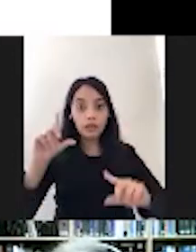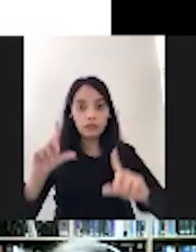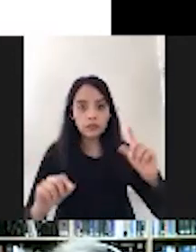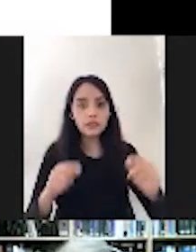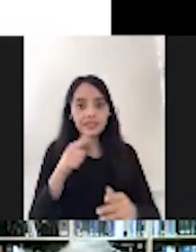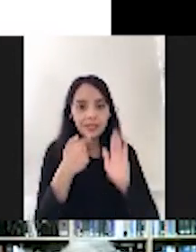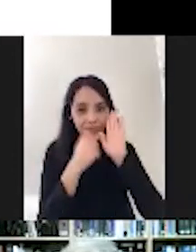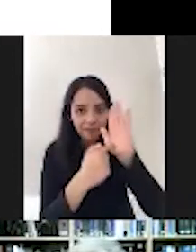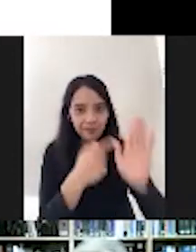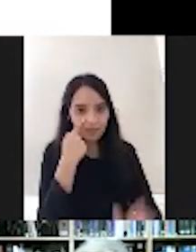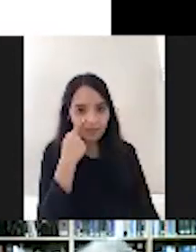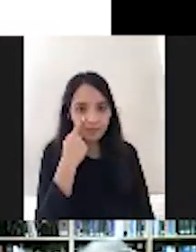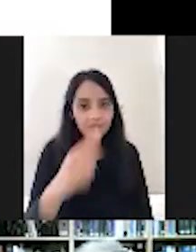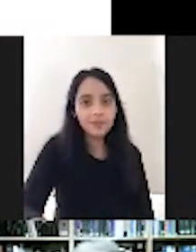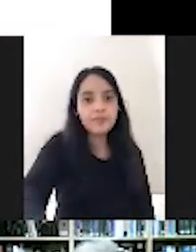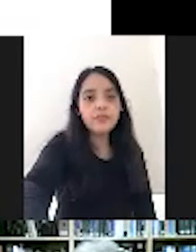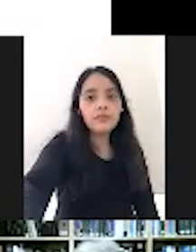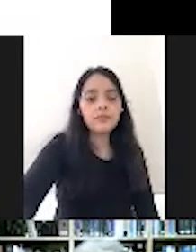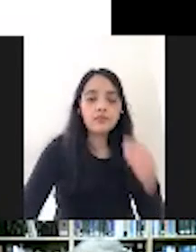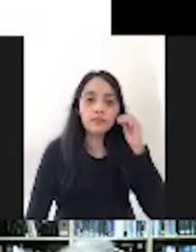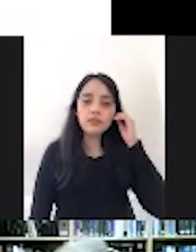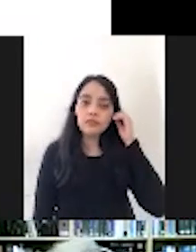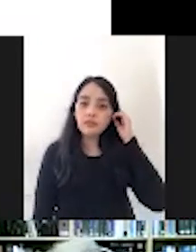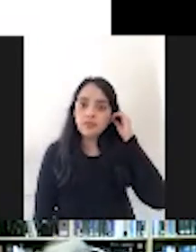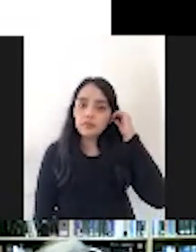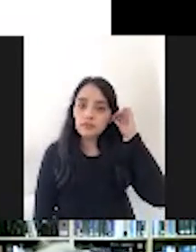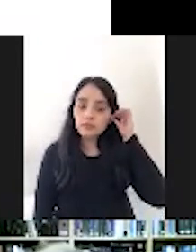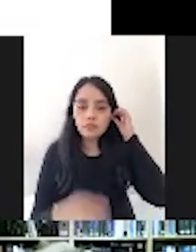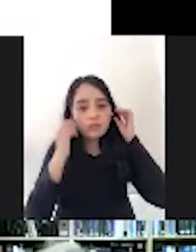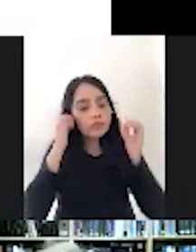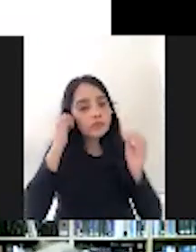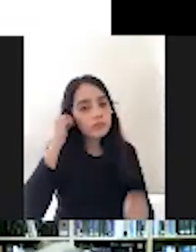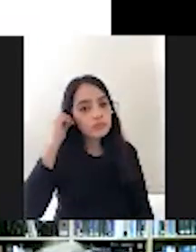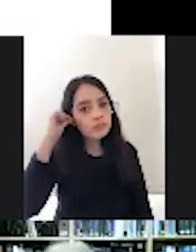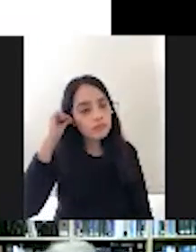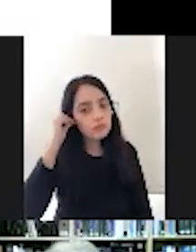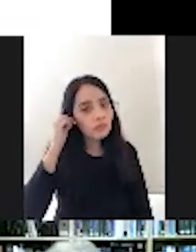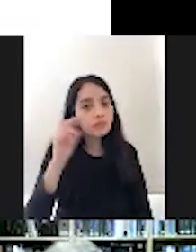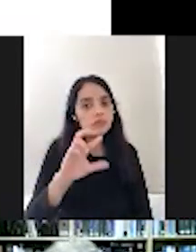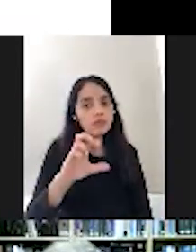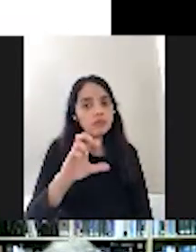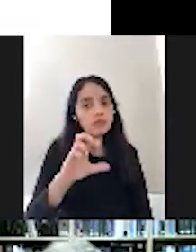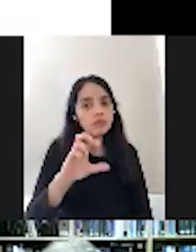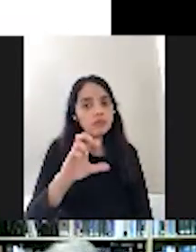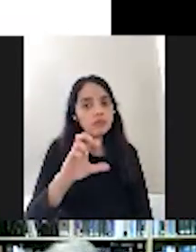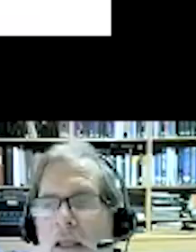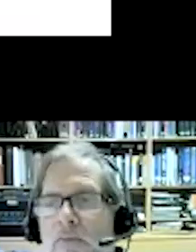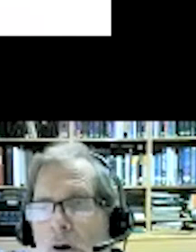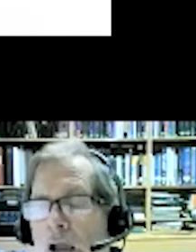acá. Esto es lo que se conoce en neurociencia como potencial evocado, es decir, un potencial eléctrico